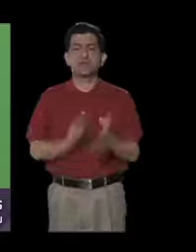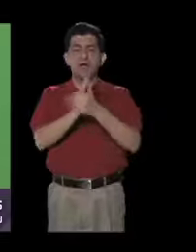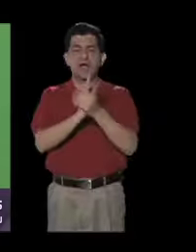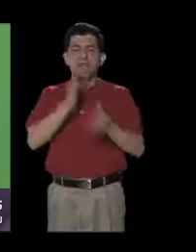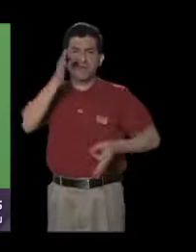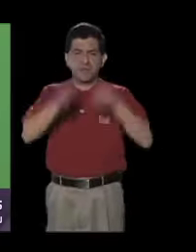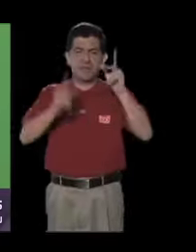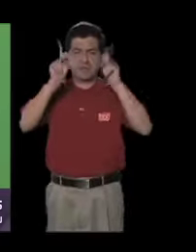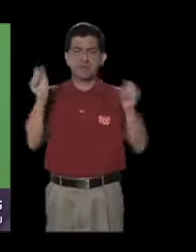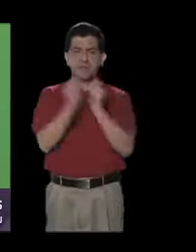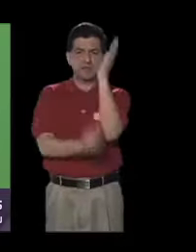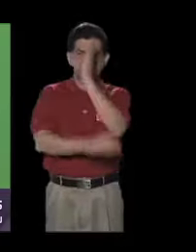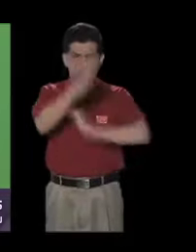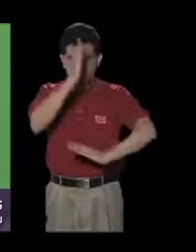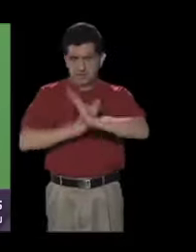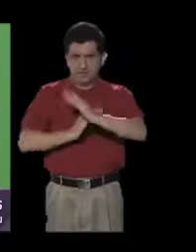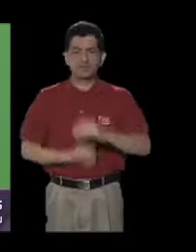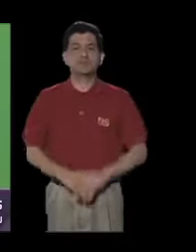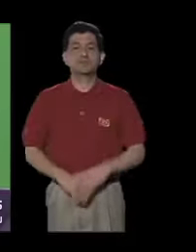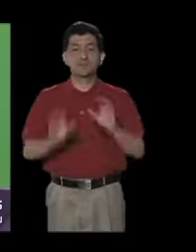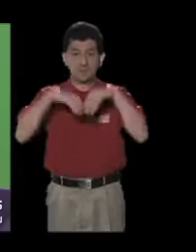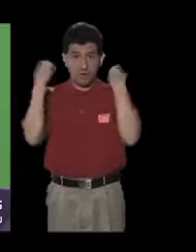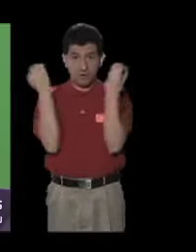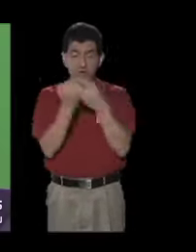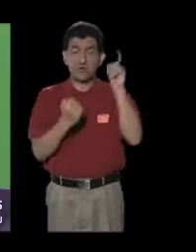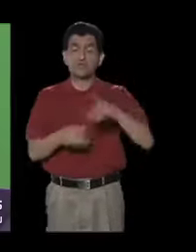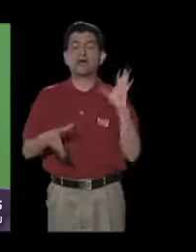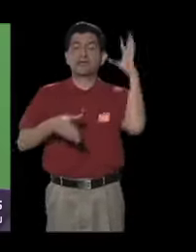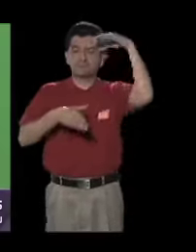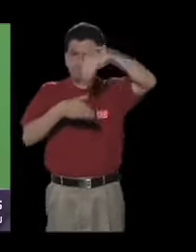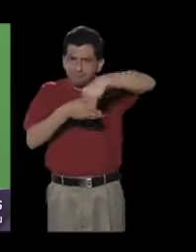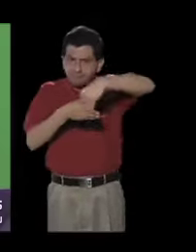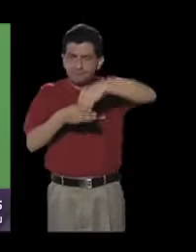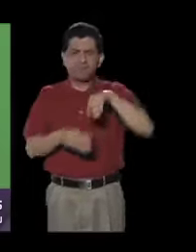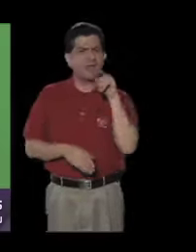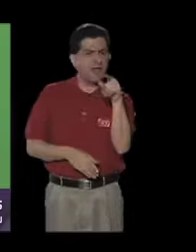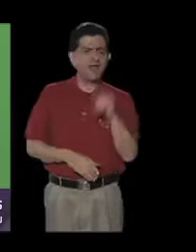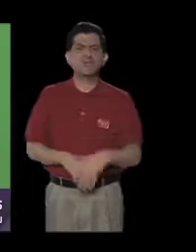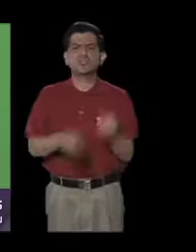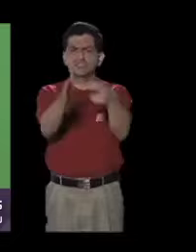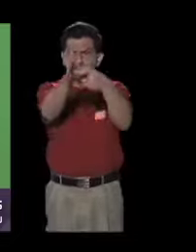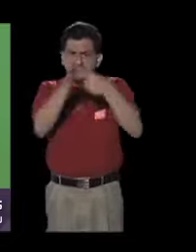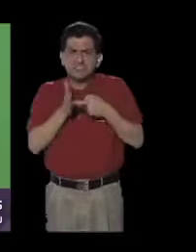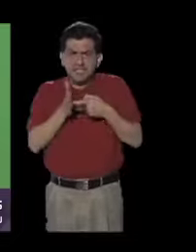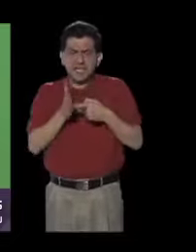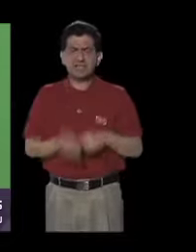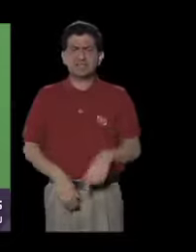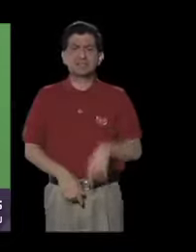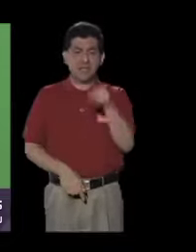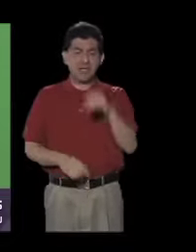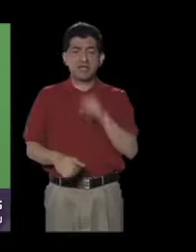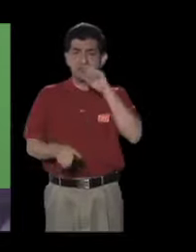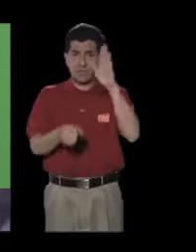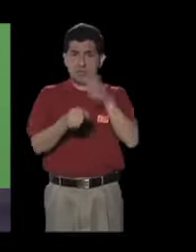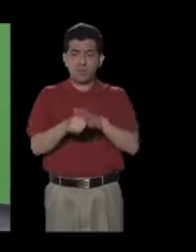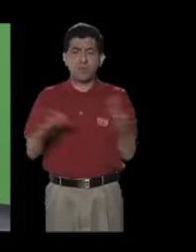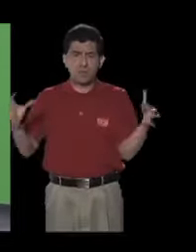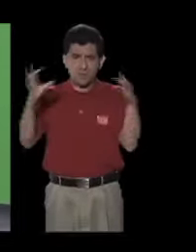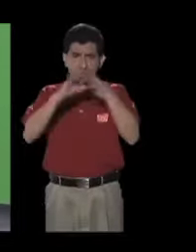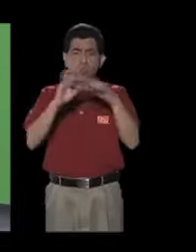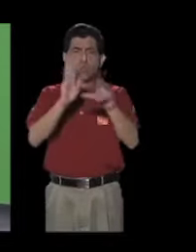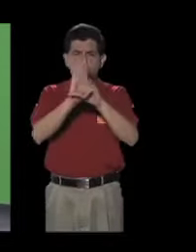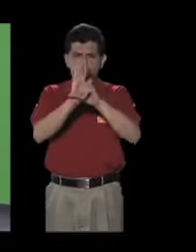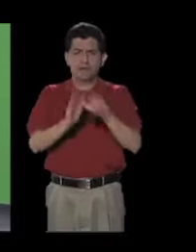reconocimiento de la capacidad jurídica de personas con discapacidad. Pero entonces las organizaciones tienen que involucrarse en exigir que se haga esa